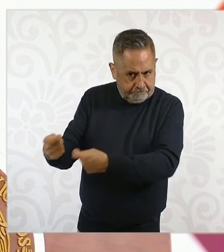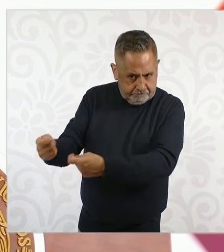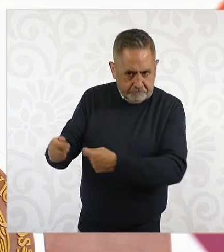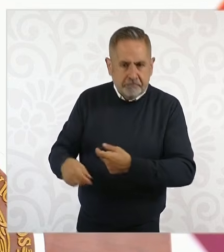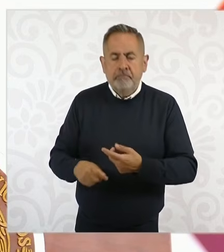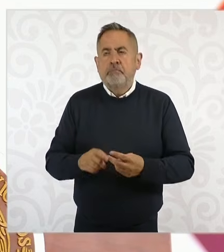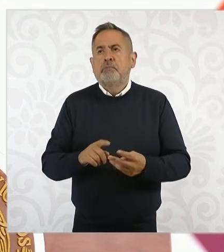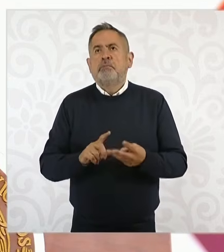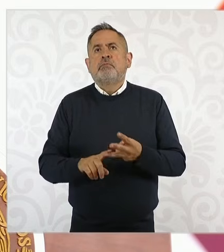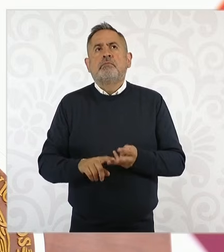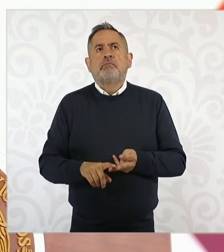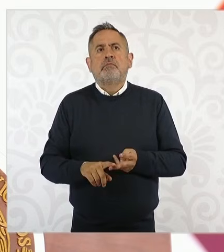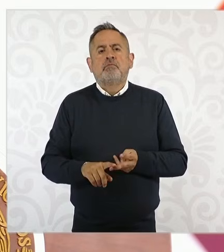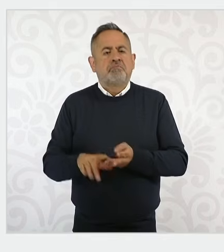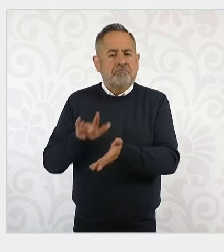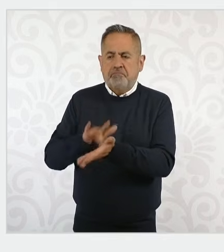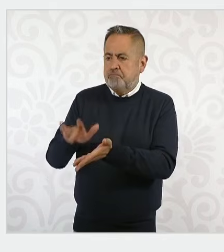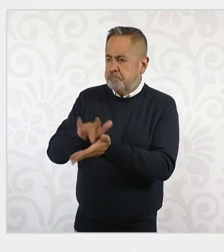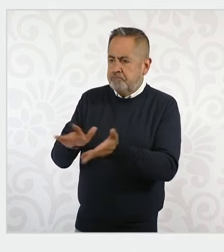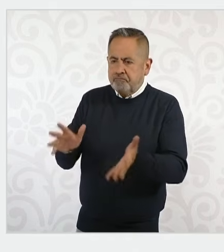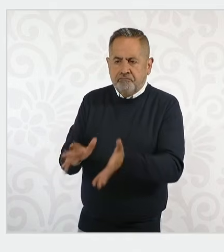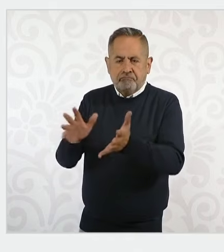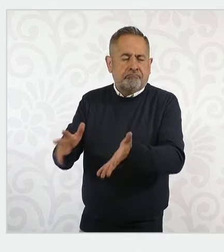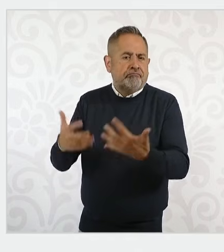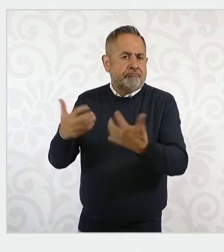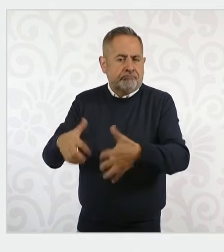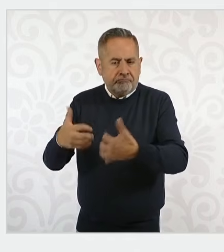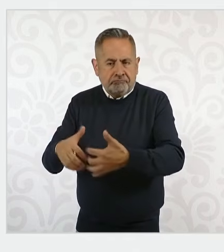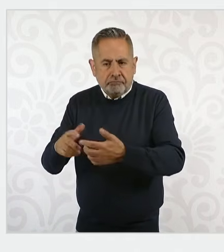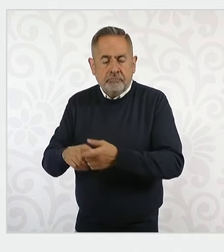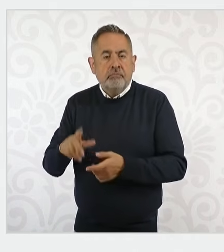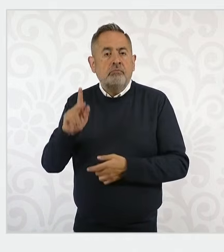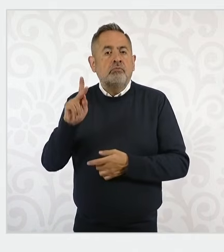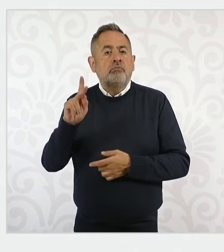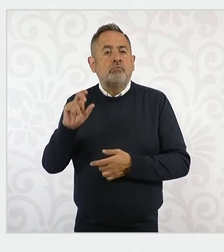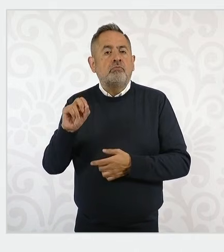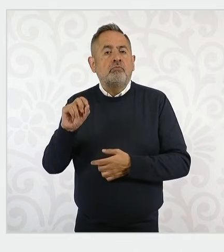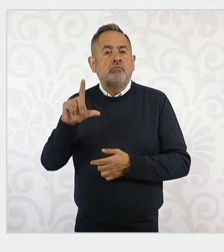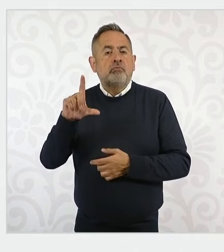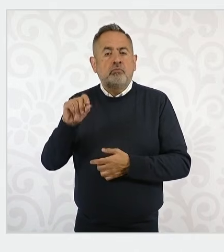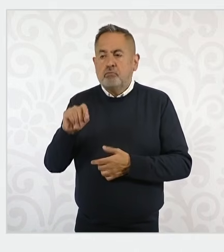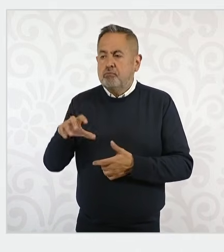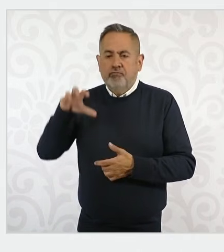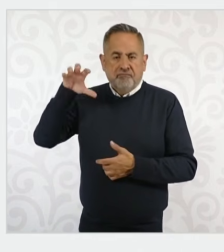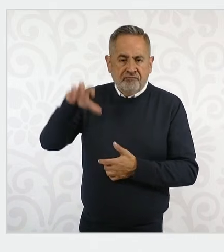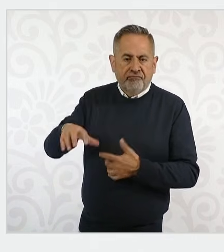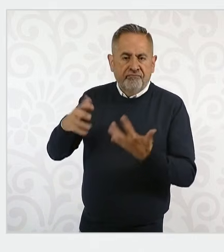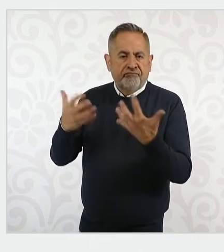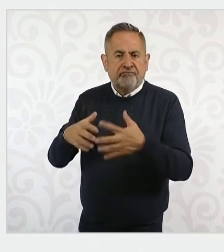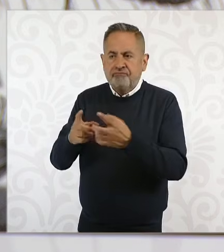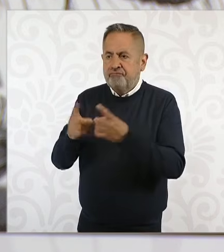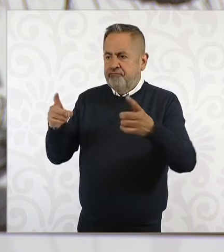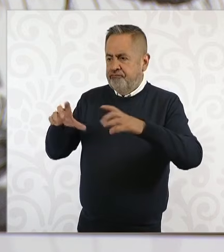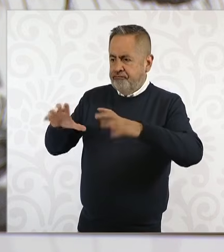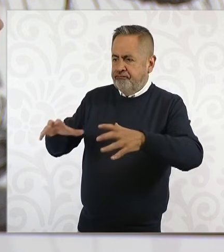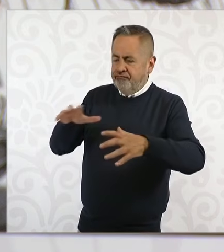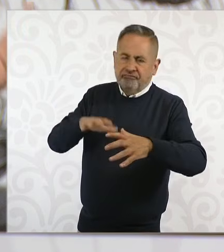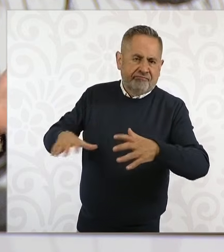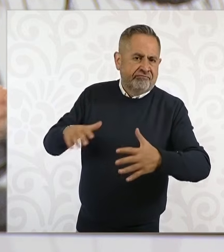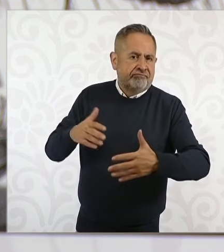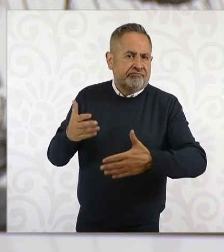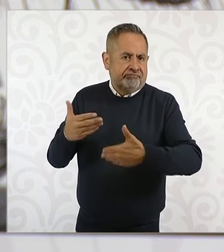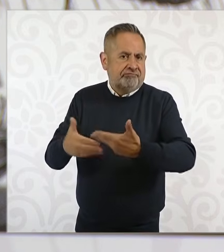y impulso a la actividad productiva, el polo de bienestar que va avanzado y también